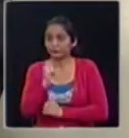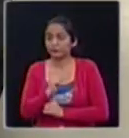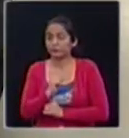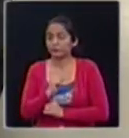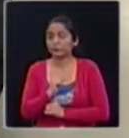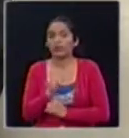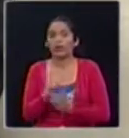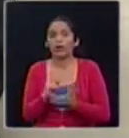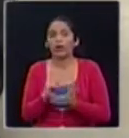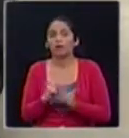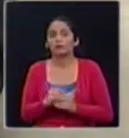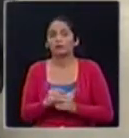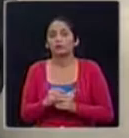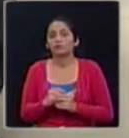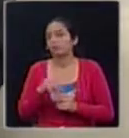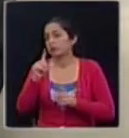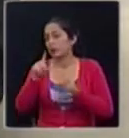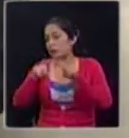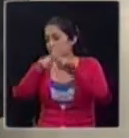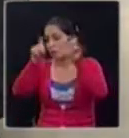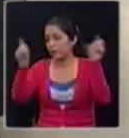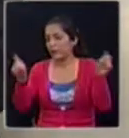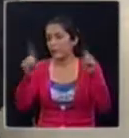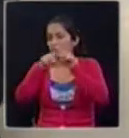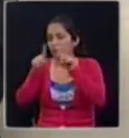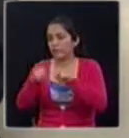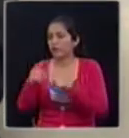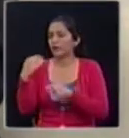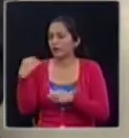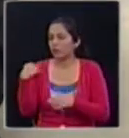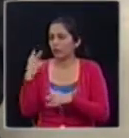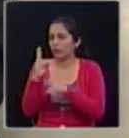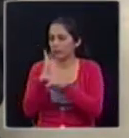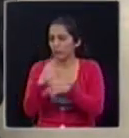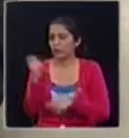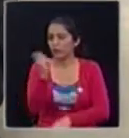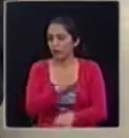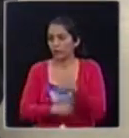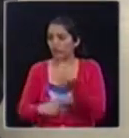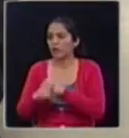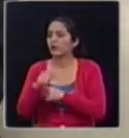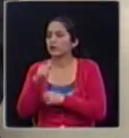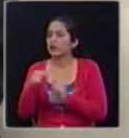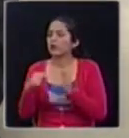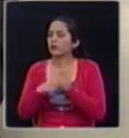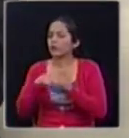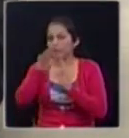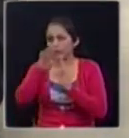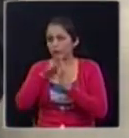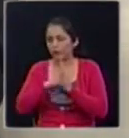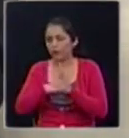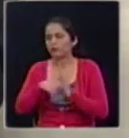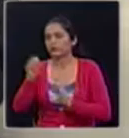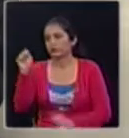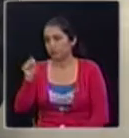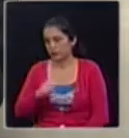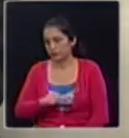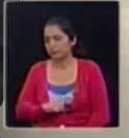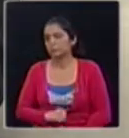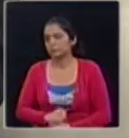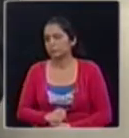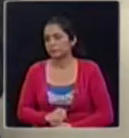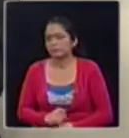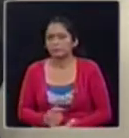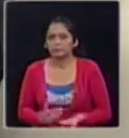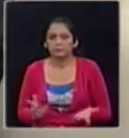ciertos importadores, y de acuerdo a esto irán bajando los precios. Lo importante es que sí, se bajan los precios